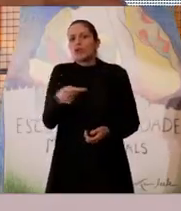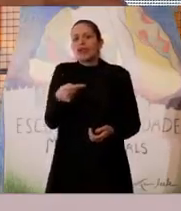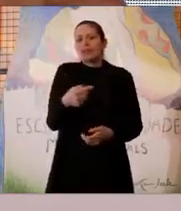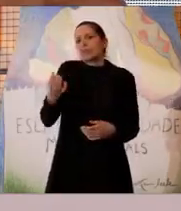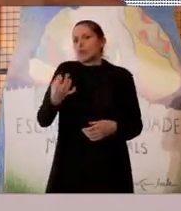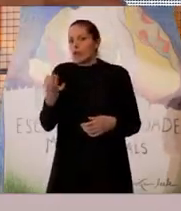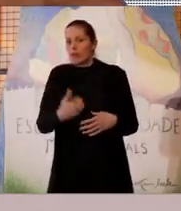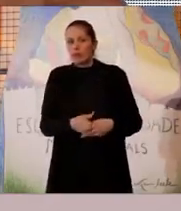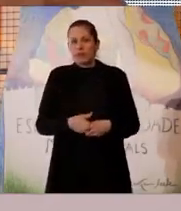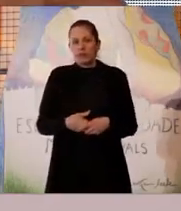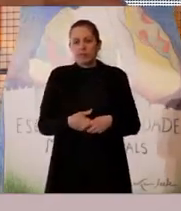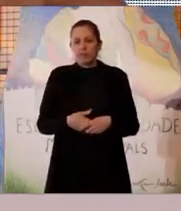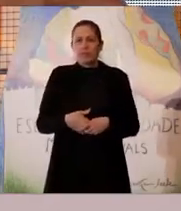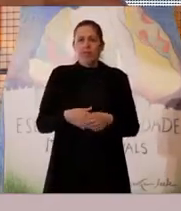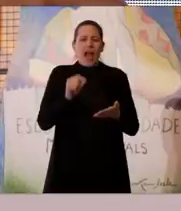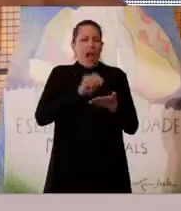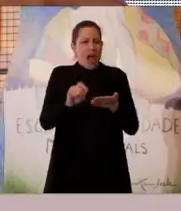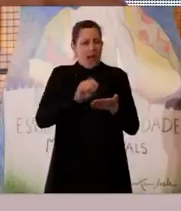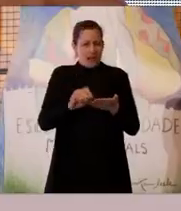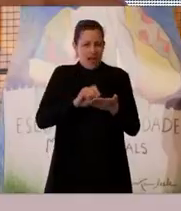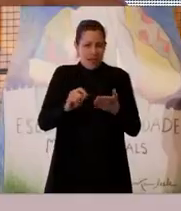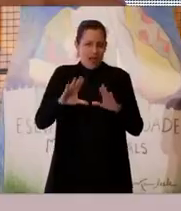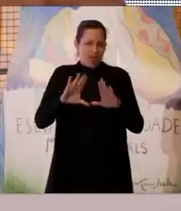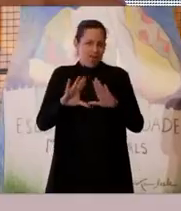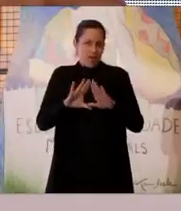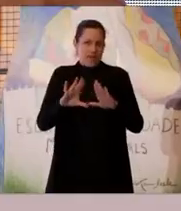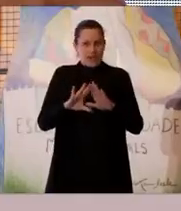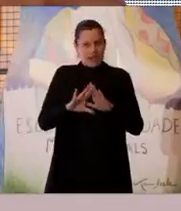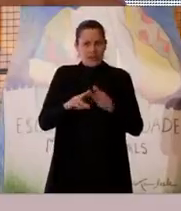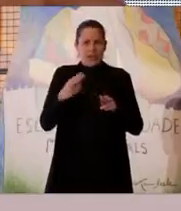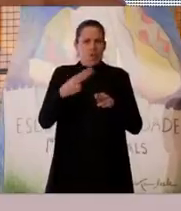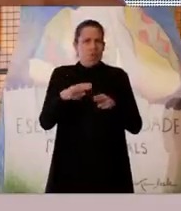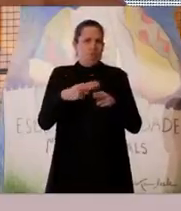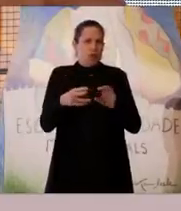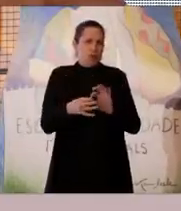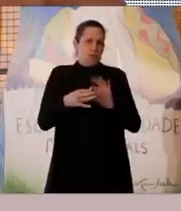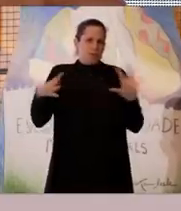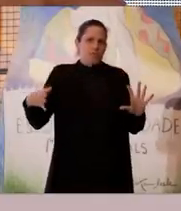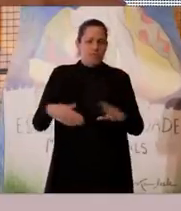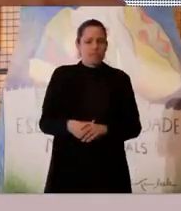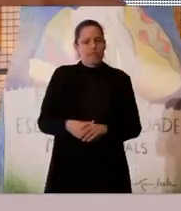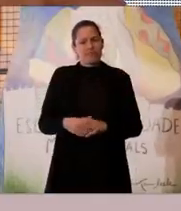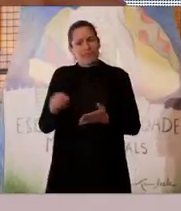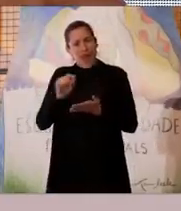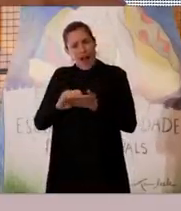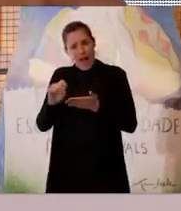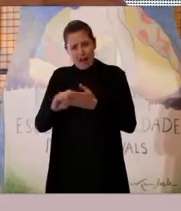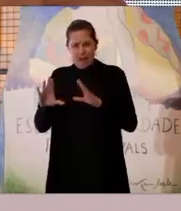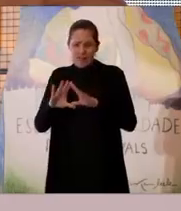despolitización de la agenda feminista yo creo que la agenda feminista es algo muy serio muy muy serio